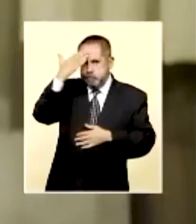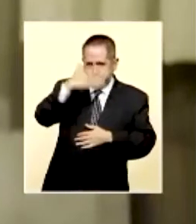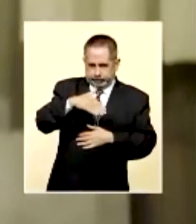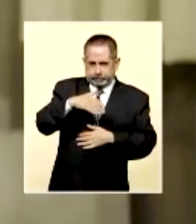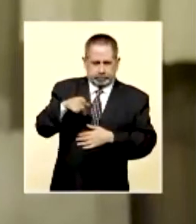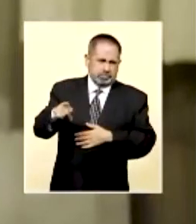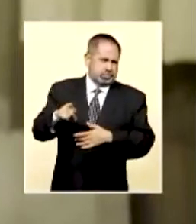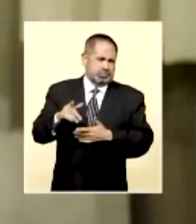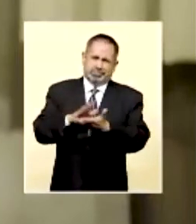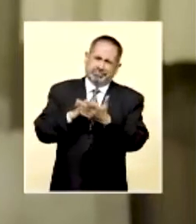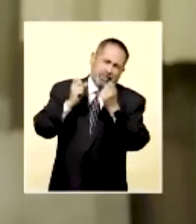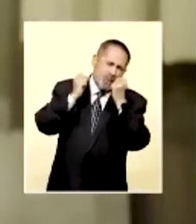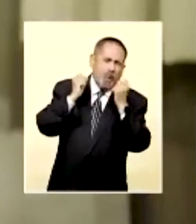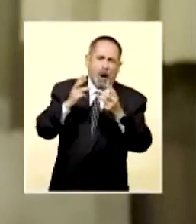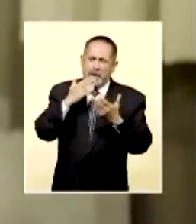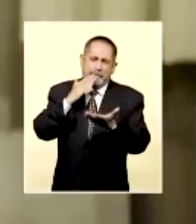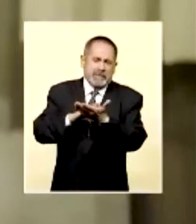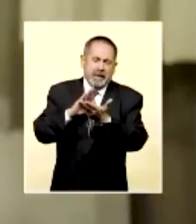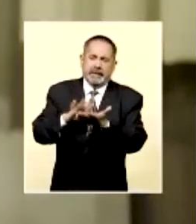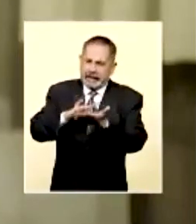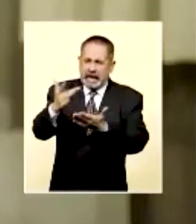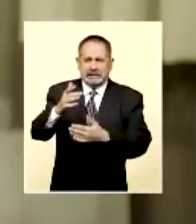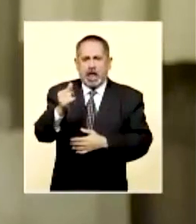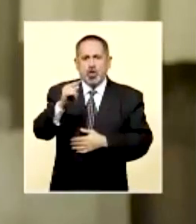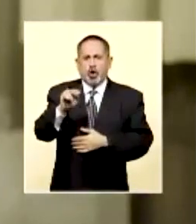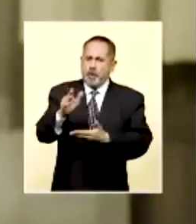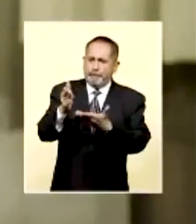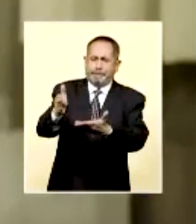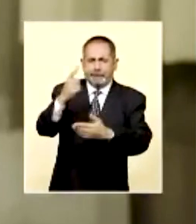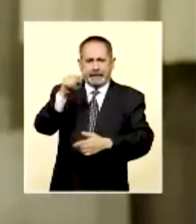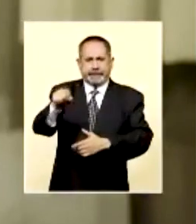hay superlativos suficientes. Entonces, agradezco a Antonio.